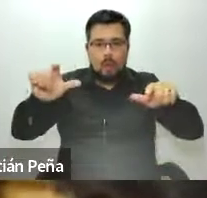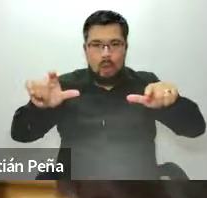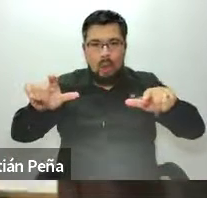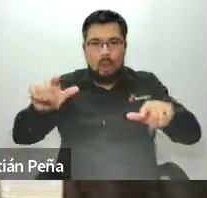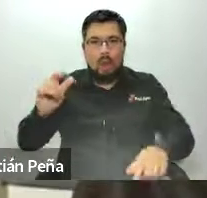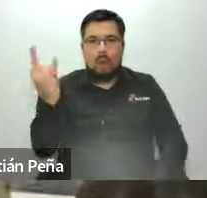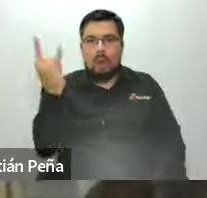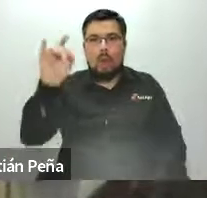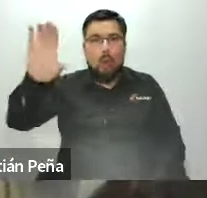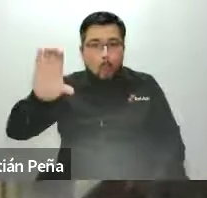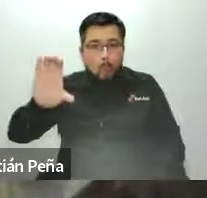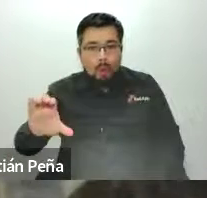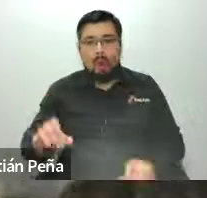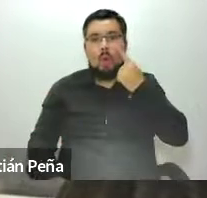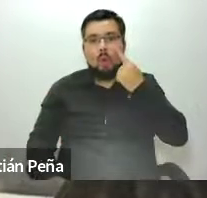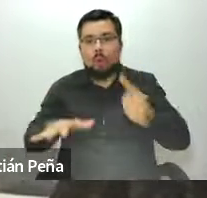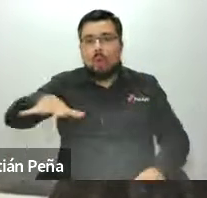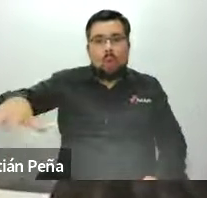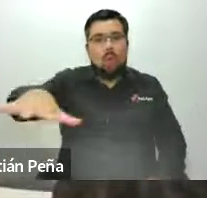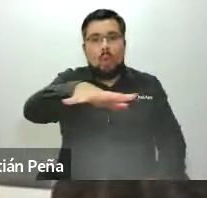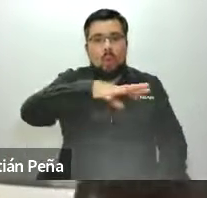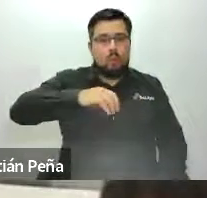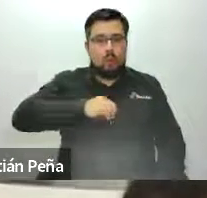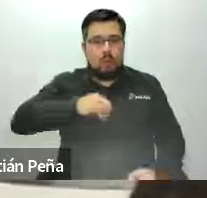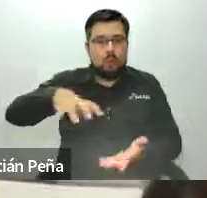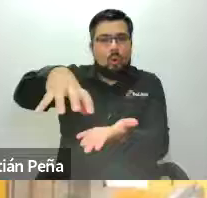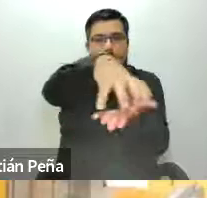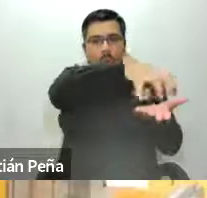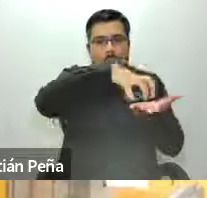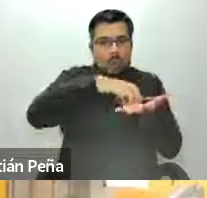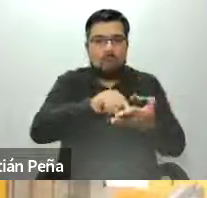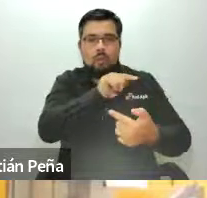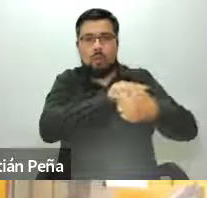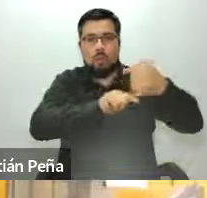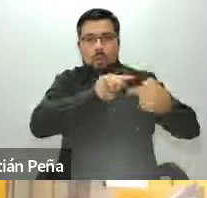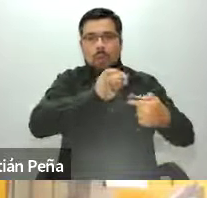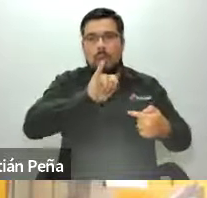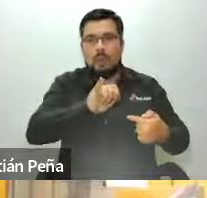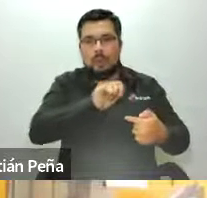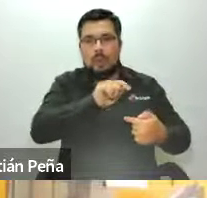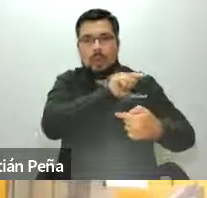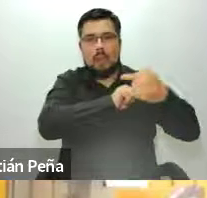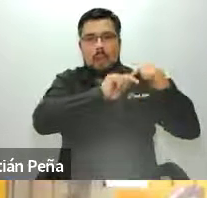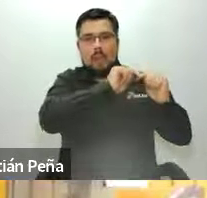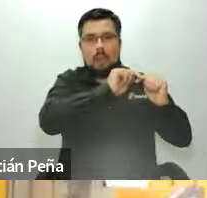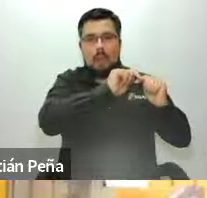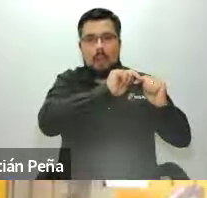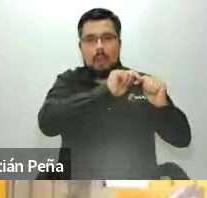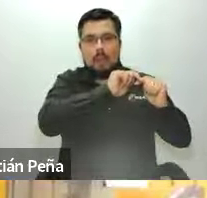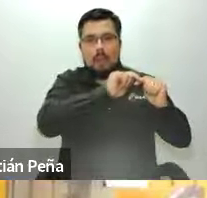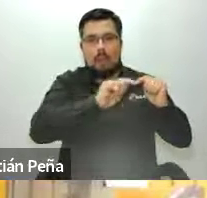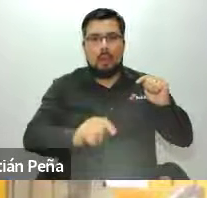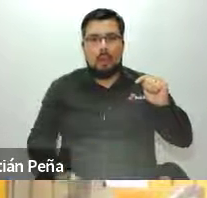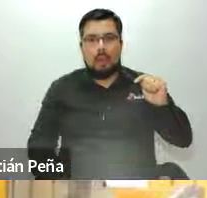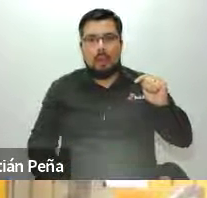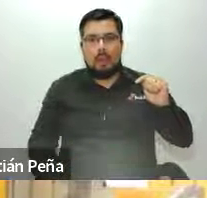barrio, su historia y el patrimonio para participar. En la unidad anterior lo que nosotros trabajábamos, de las